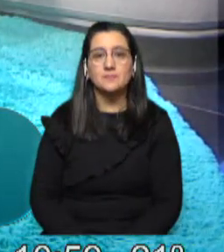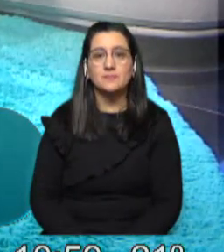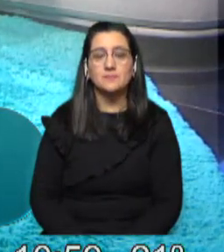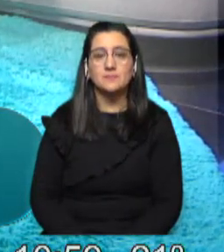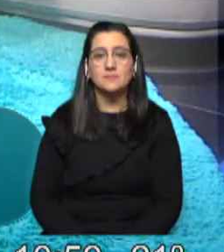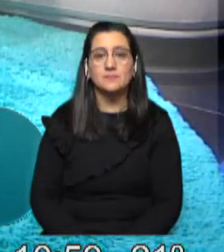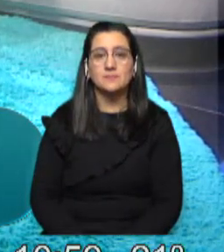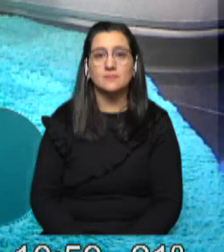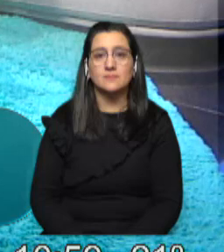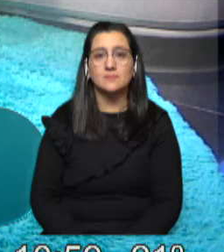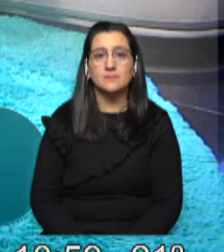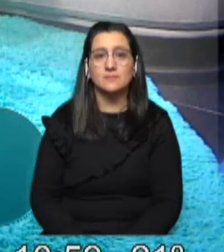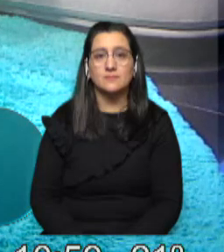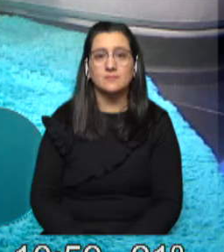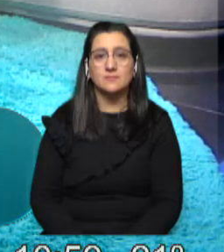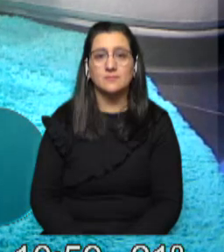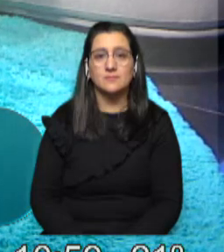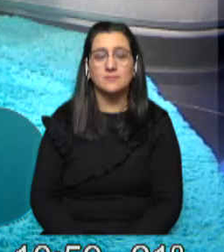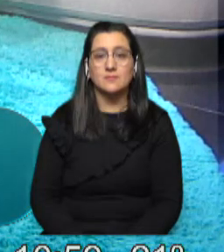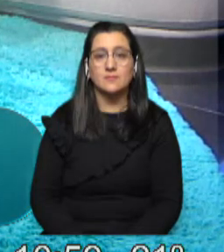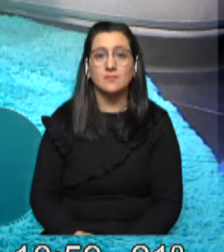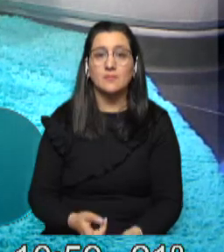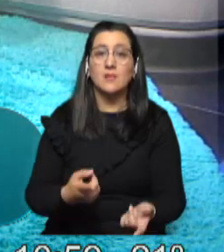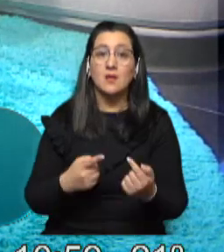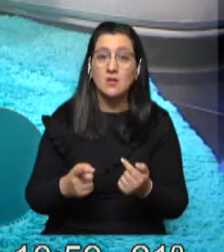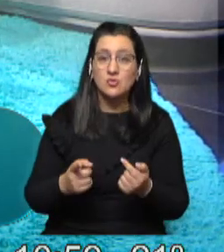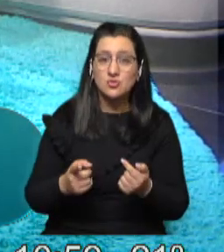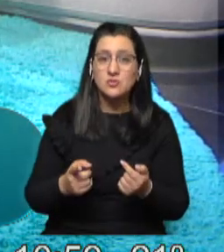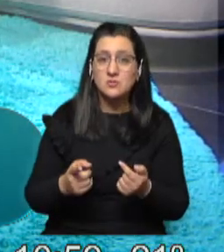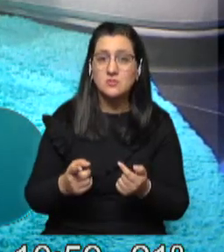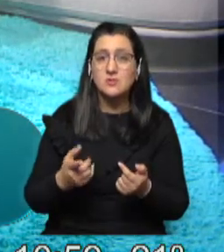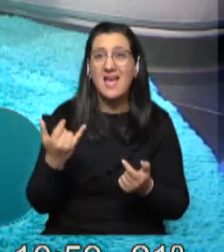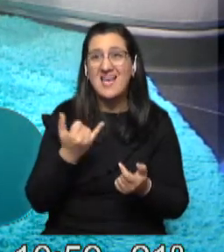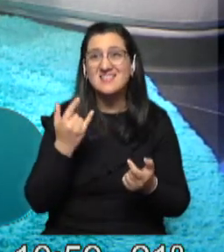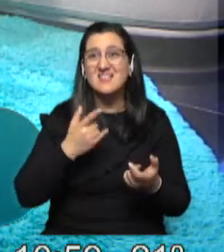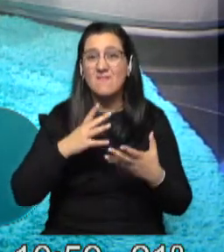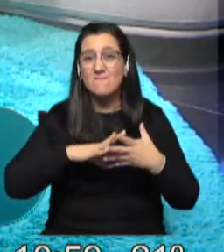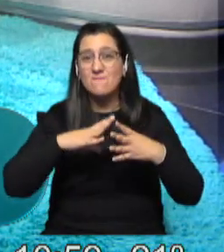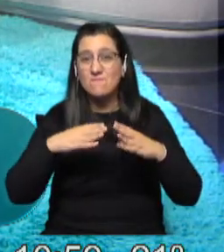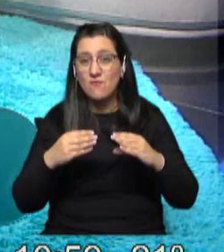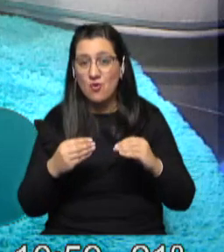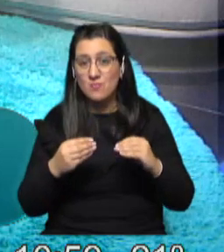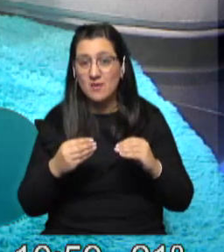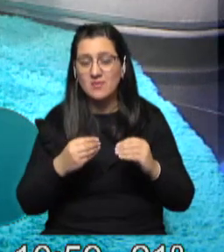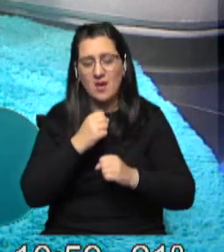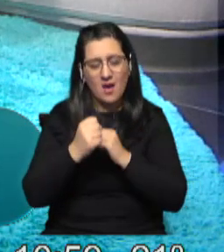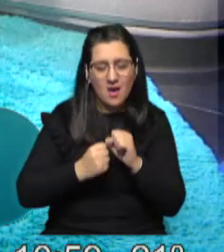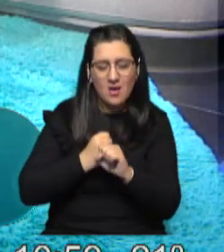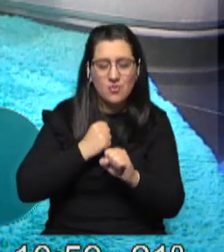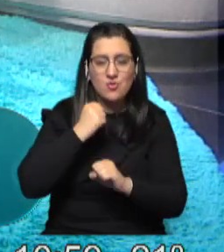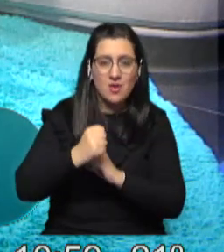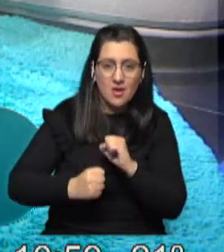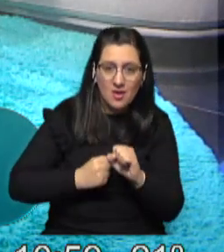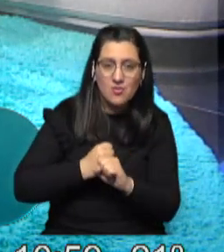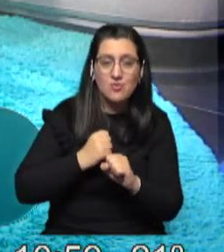increíble. Y entonces, traemos ese formato de todos estos años,